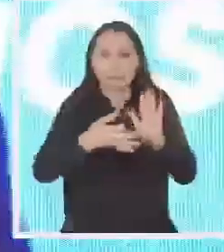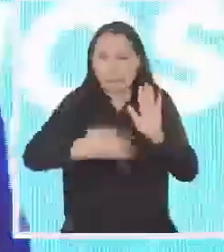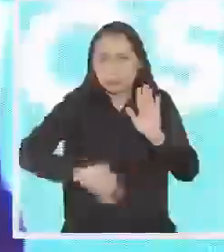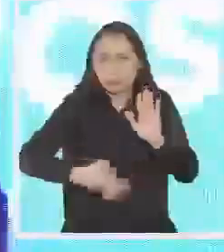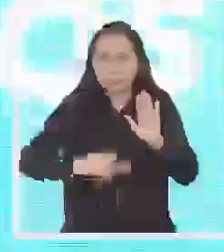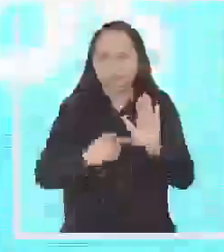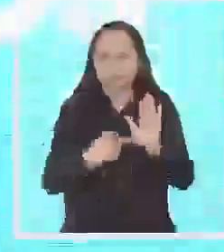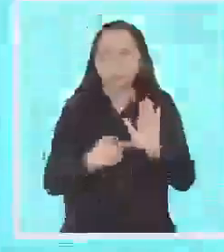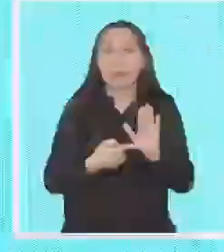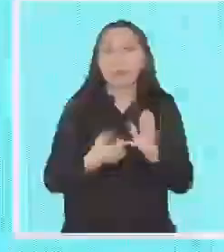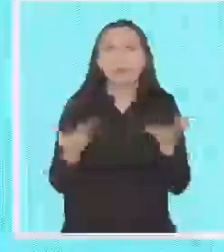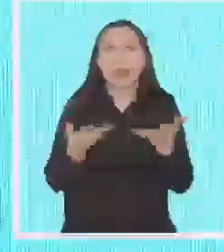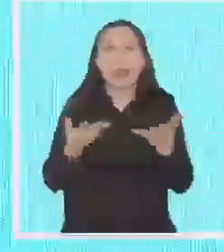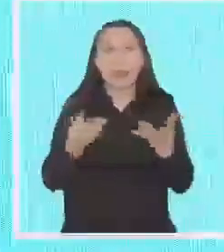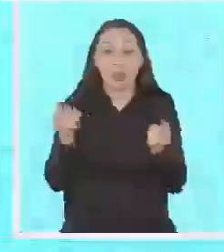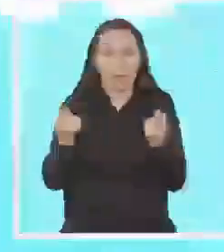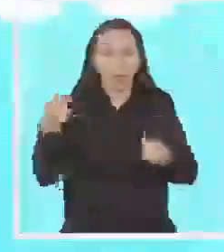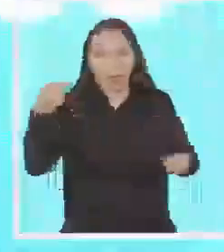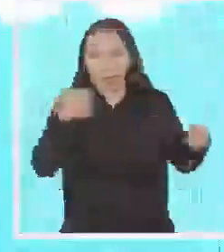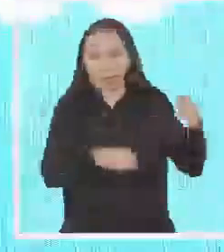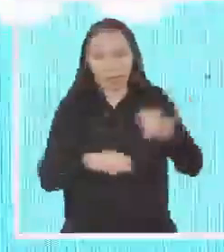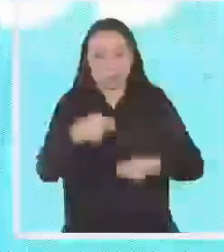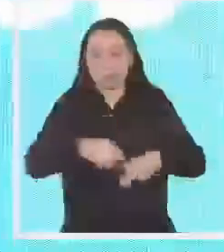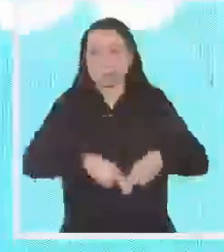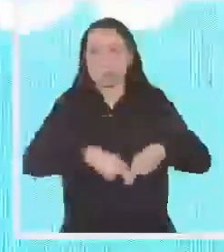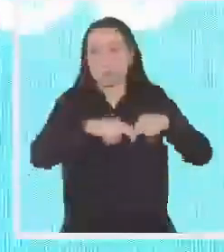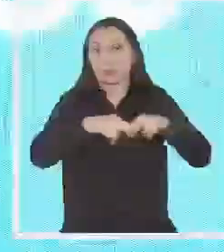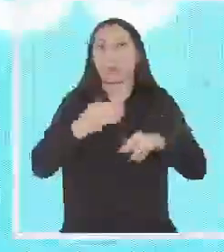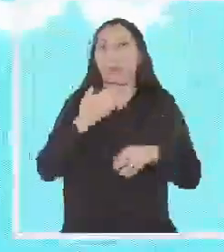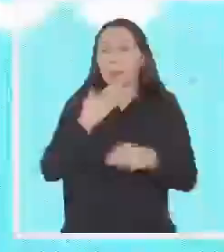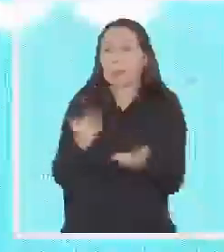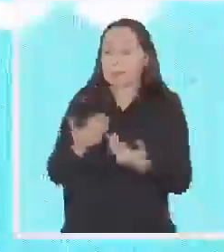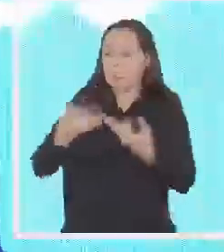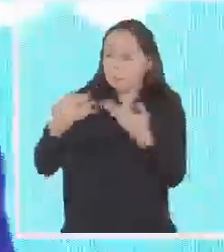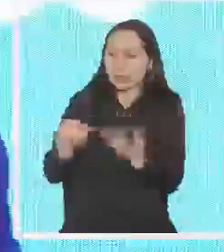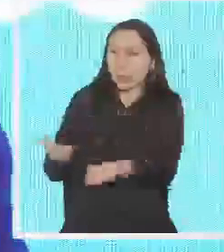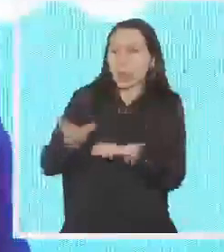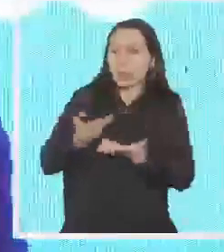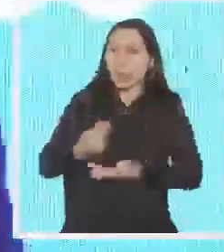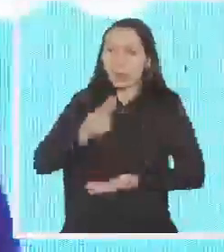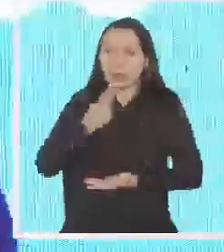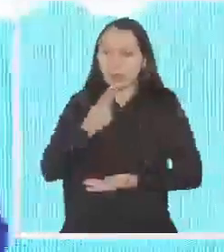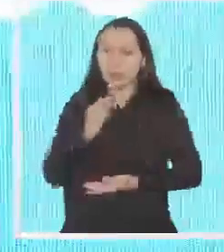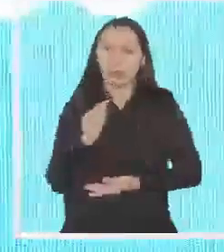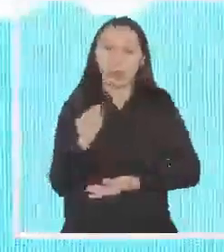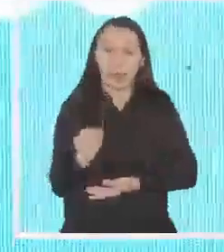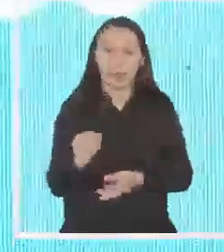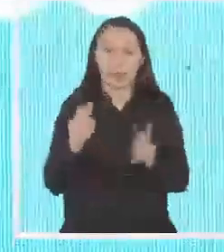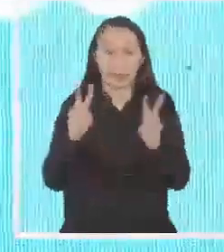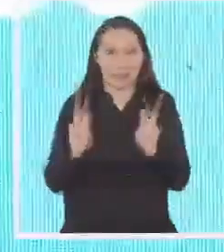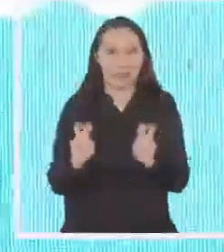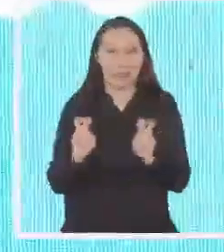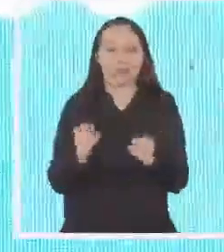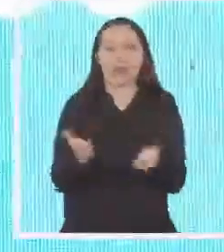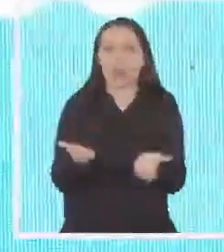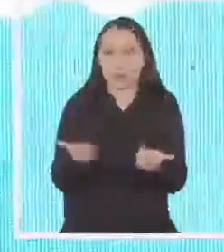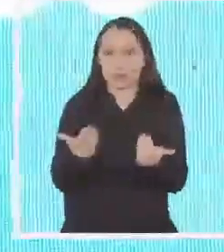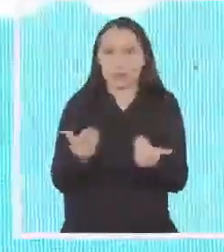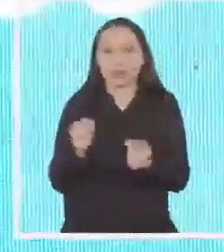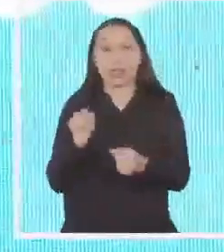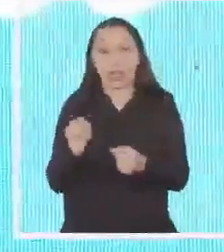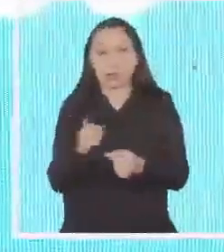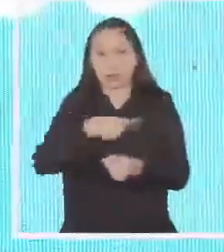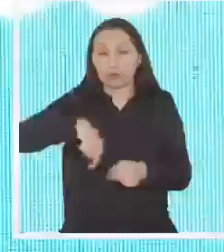requiere certezas para invertir y requiere certezas para vivir. Para eso es necesario, y en